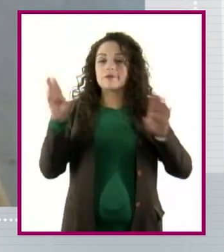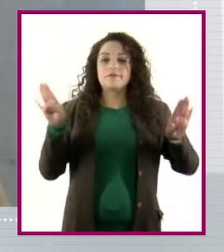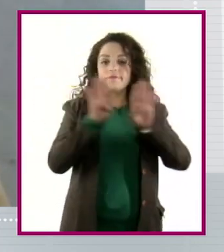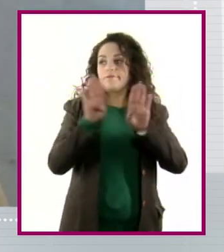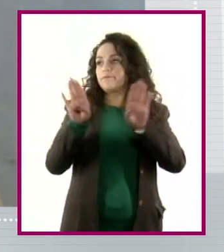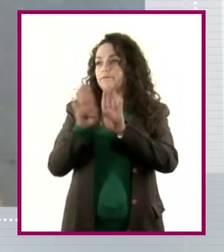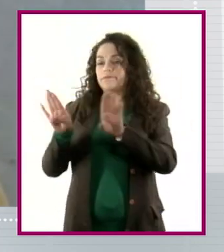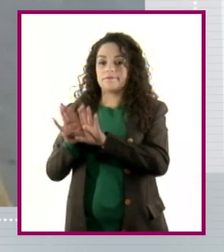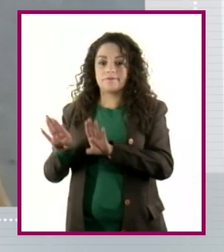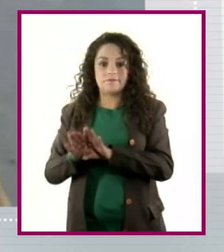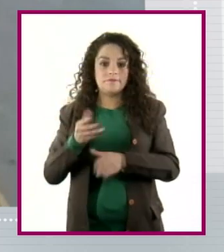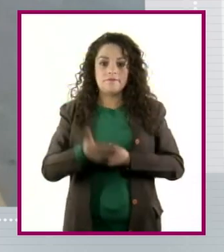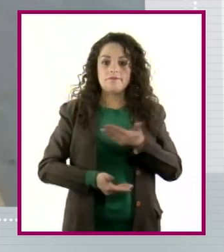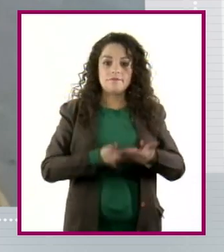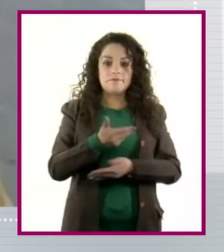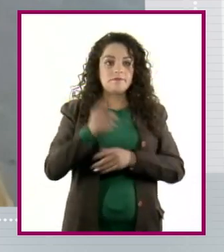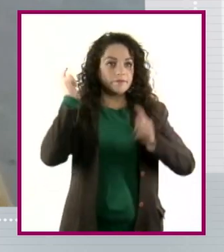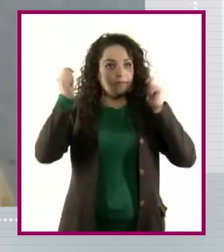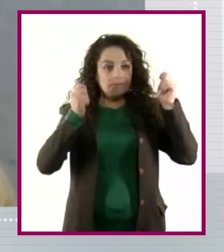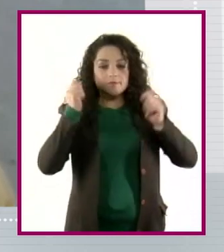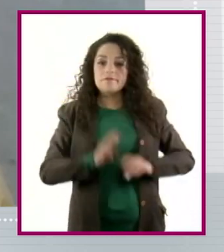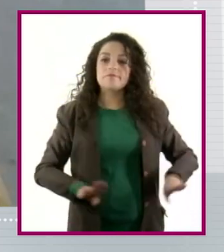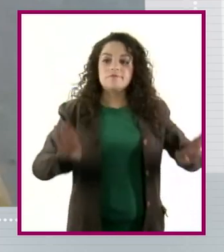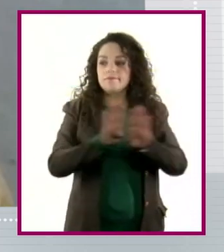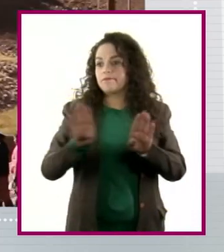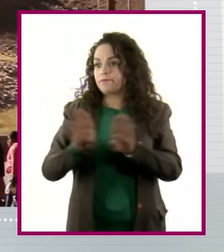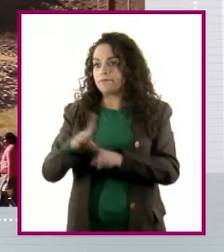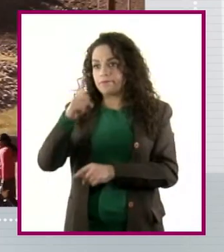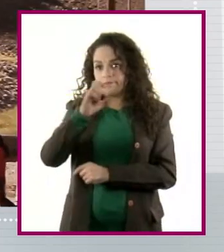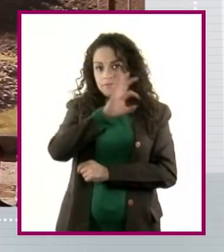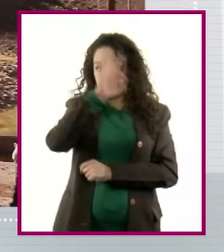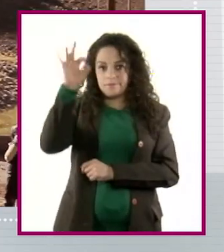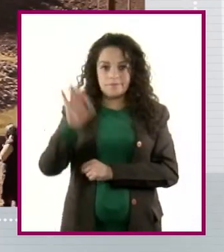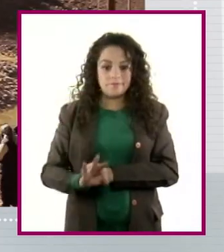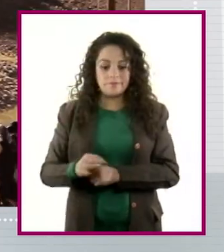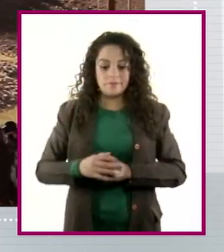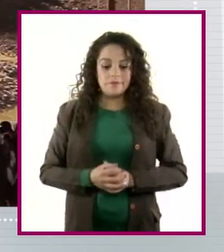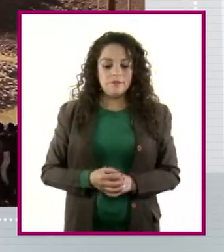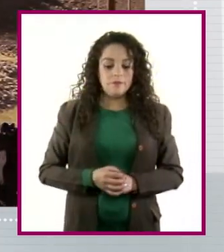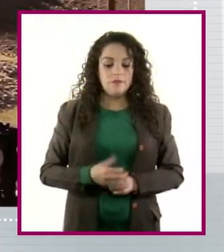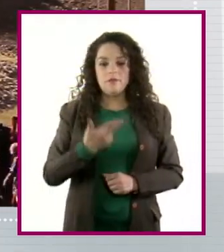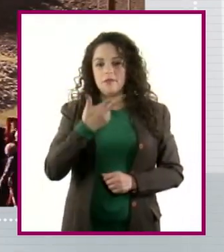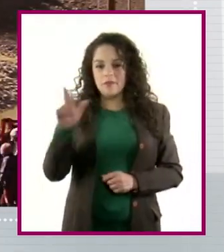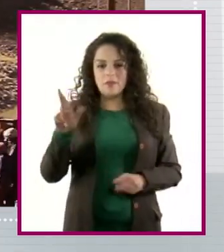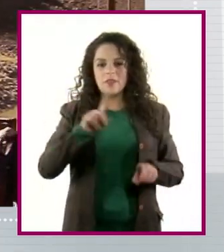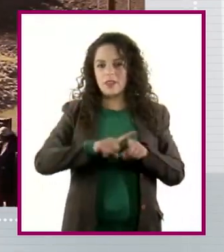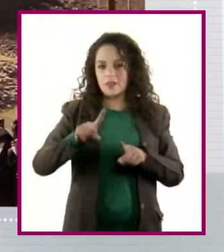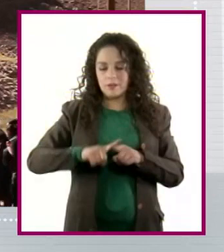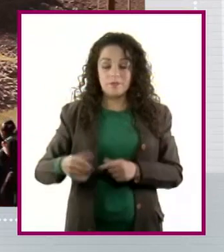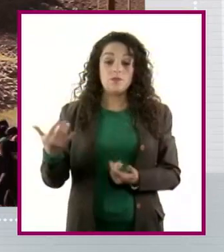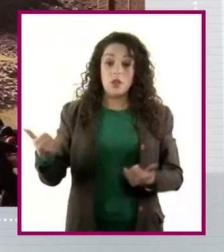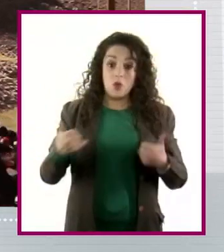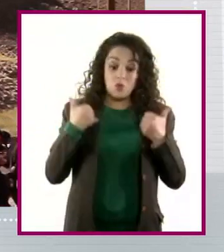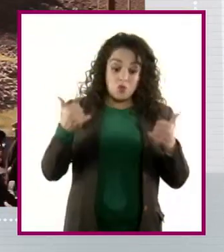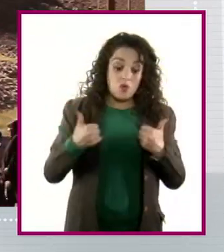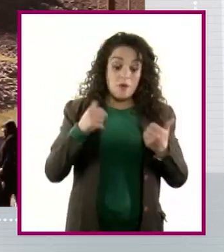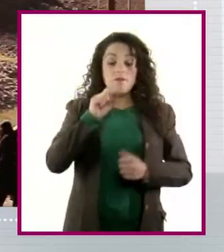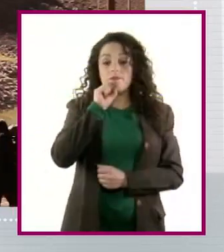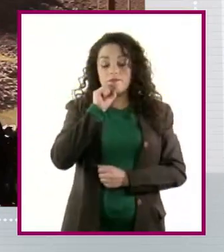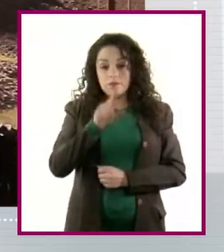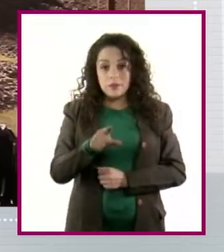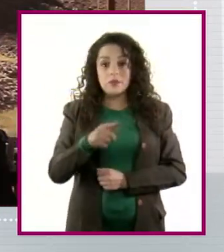turísticos se cerraron al 100%. E inclusive jóvenes